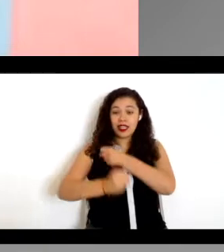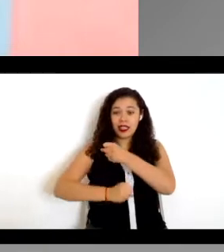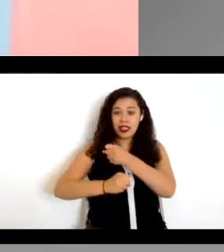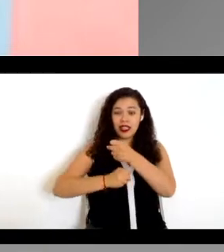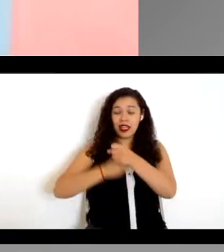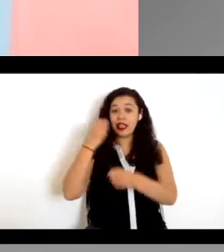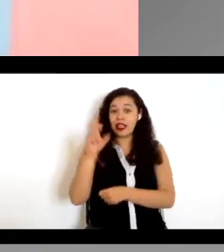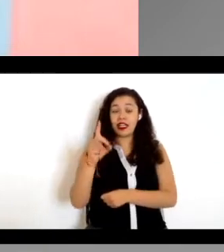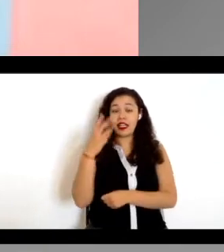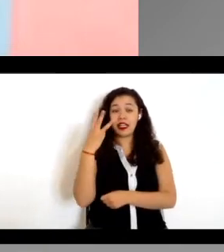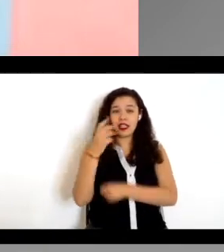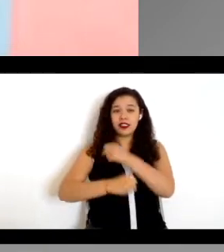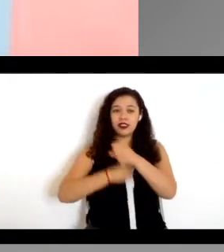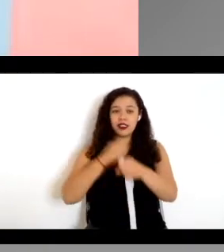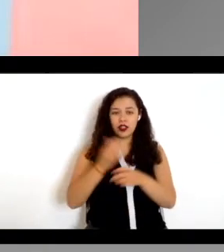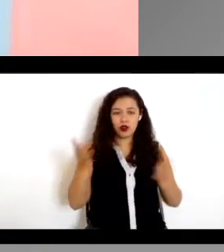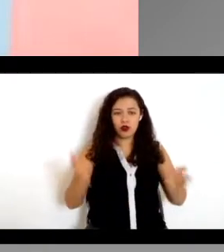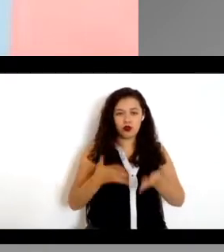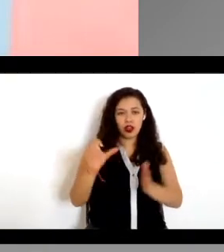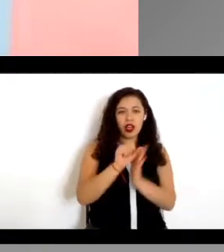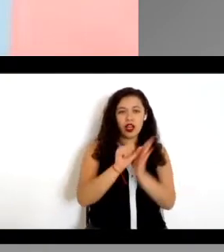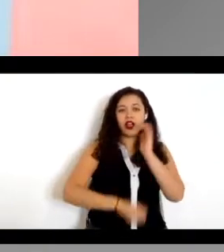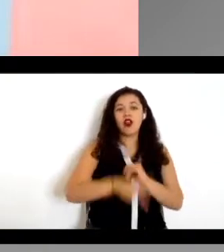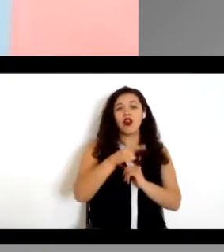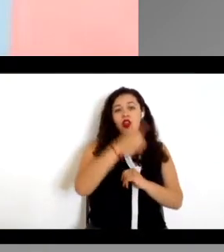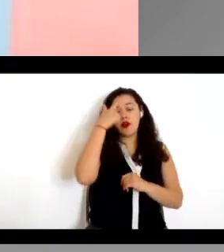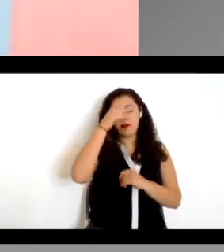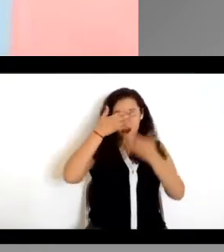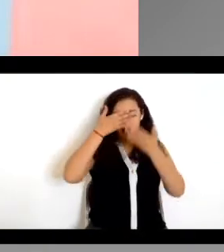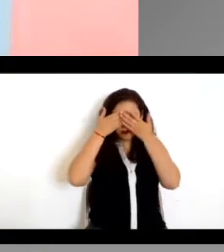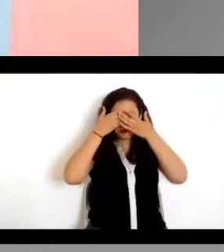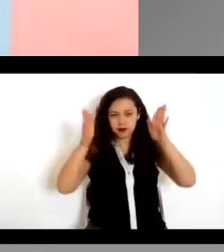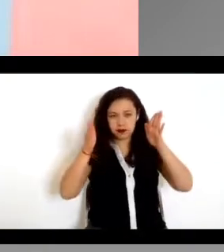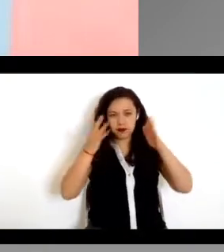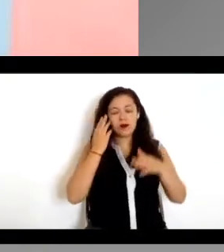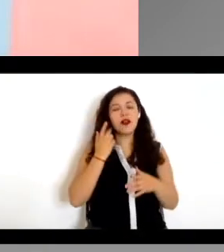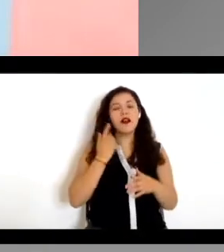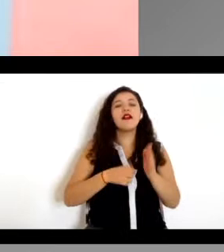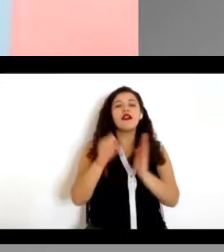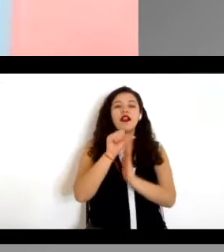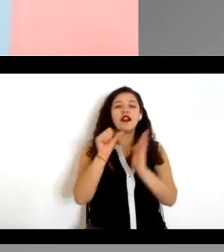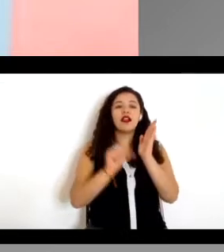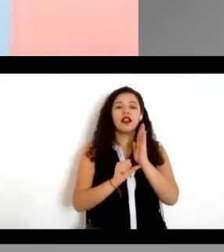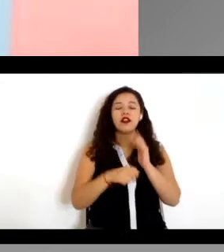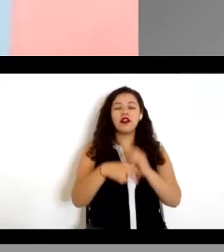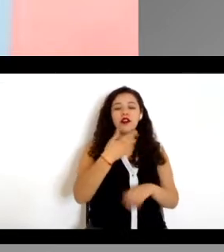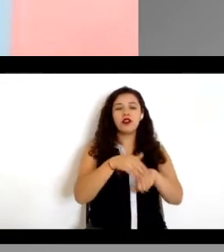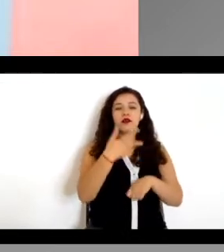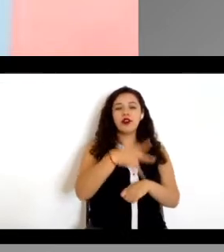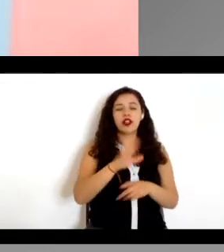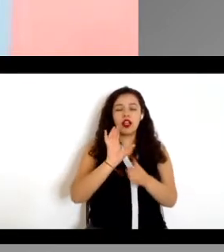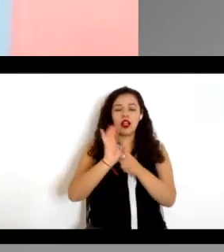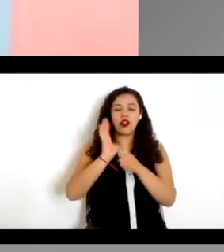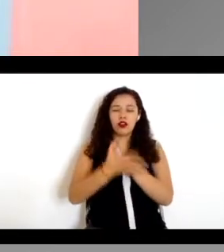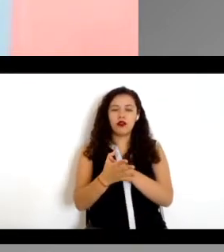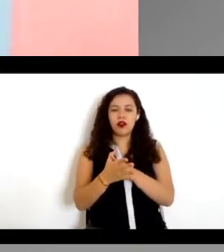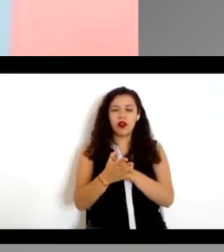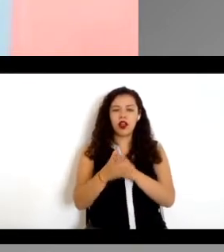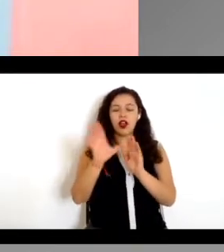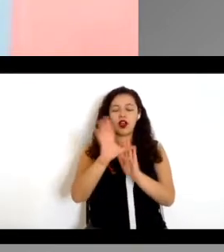el artículo 8 respecto a la toma de conciencia, el artículo 8 de la Convención sobre los Derechos de las Personas con